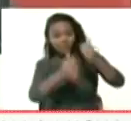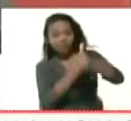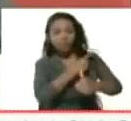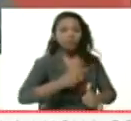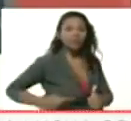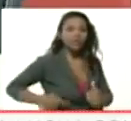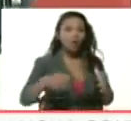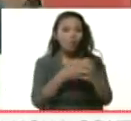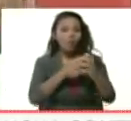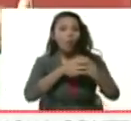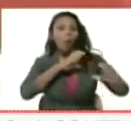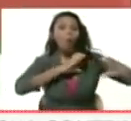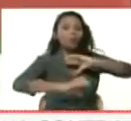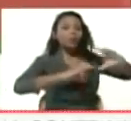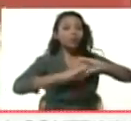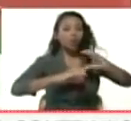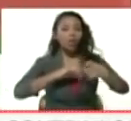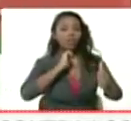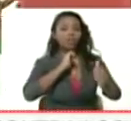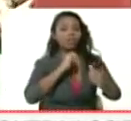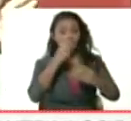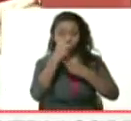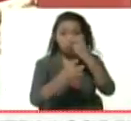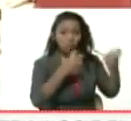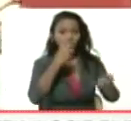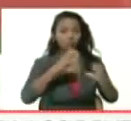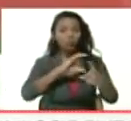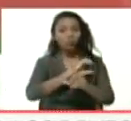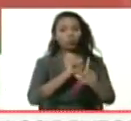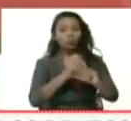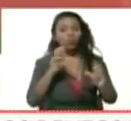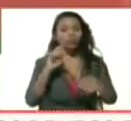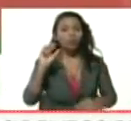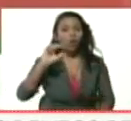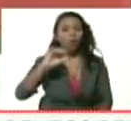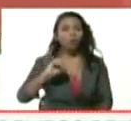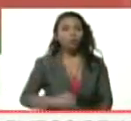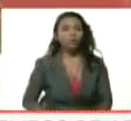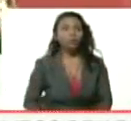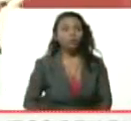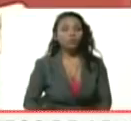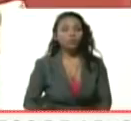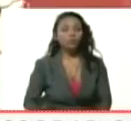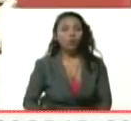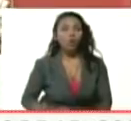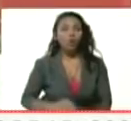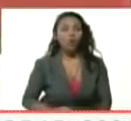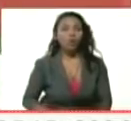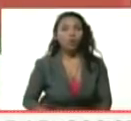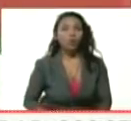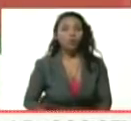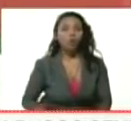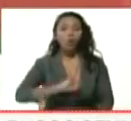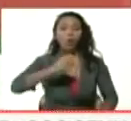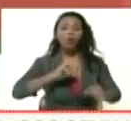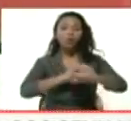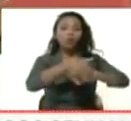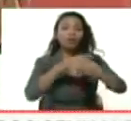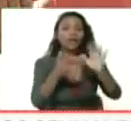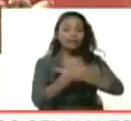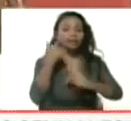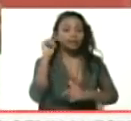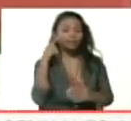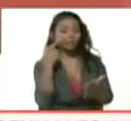para la comunicación, la cultura y el turismo, Jorge Rodríguez, aseguraba que el mismo Elio Abrams precisaba que